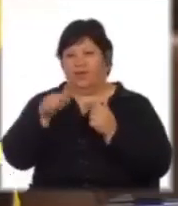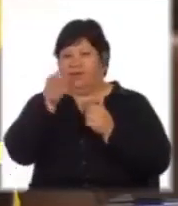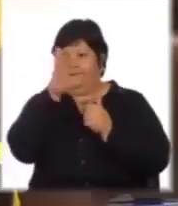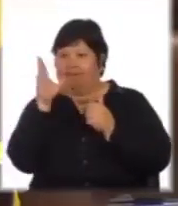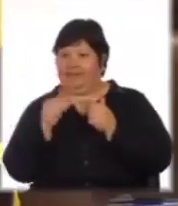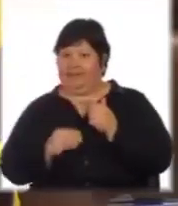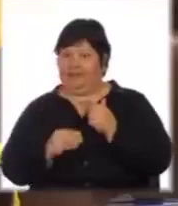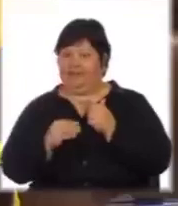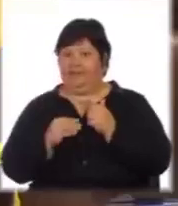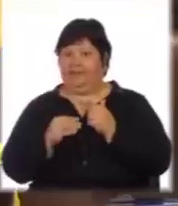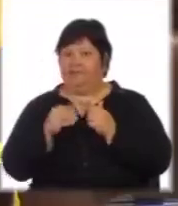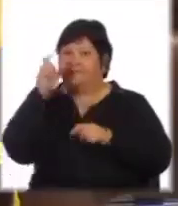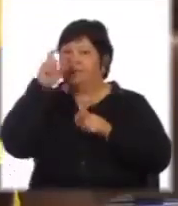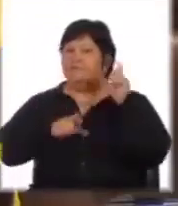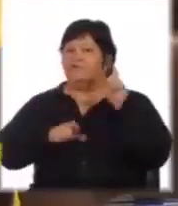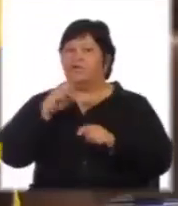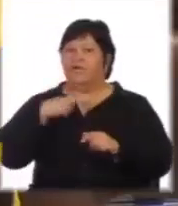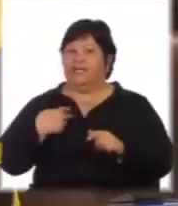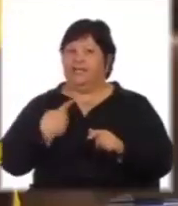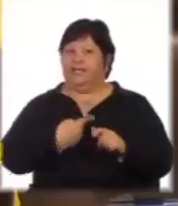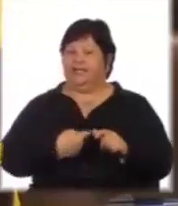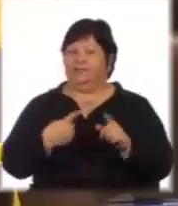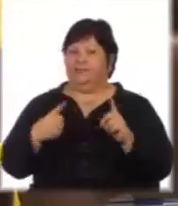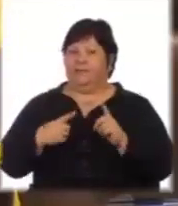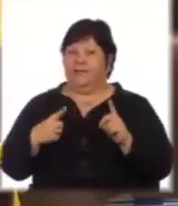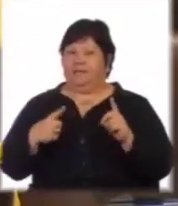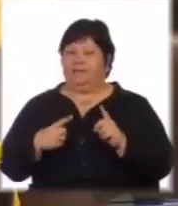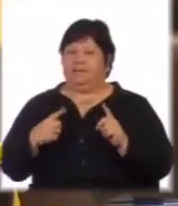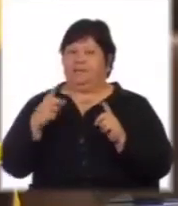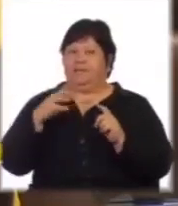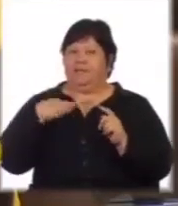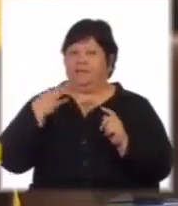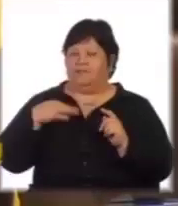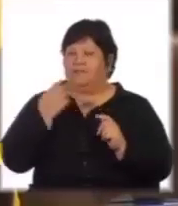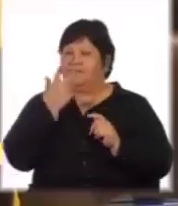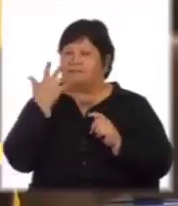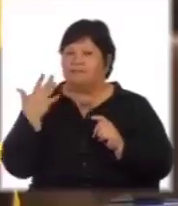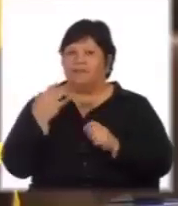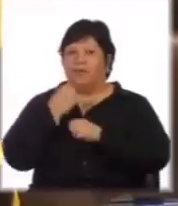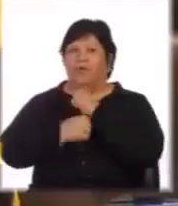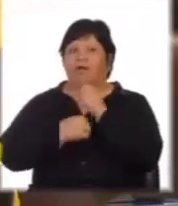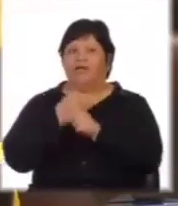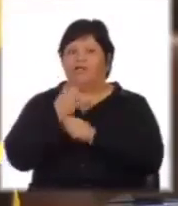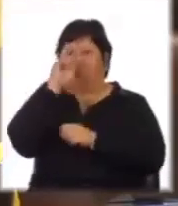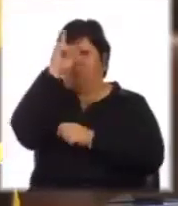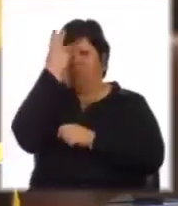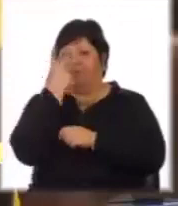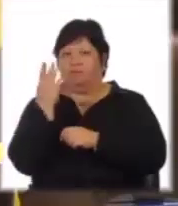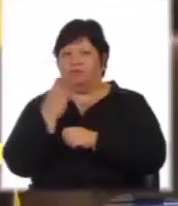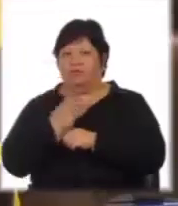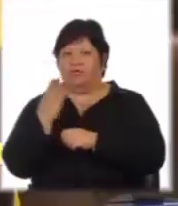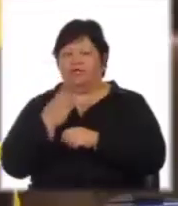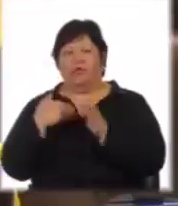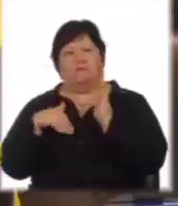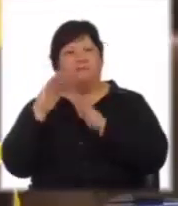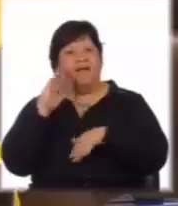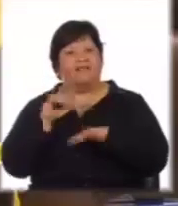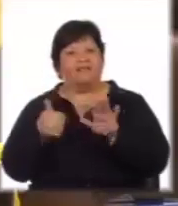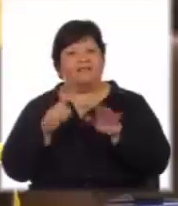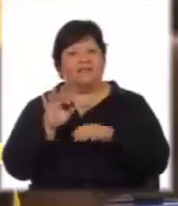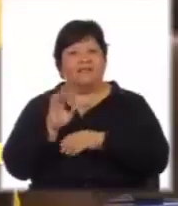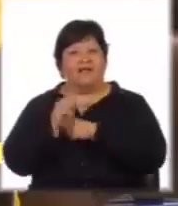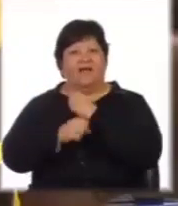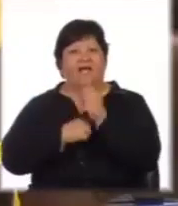personas trans tienen una esperanza de vida de unos 35 años, y en Uruguay alrededor del 2% tiene más de 60 años de